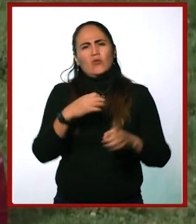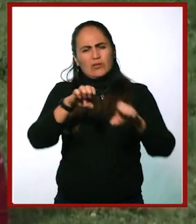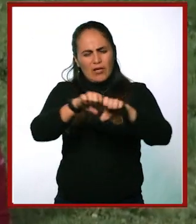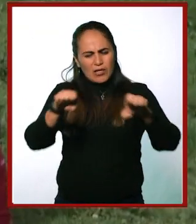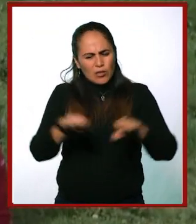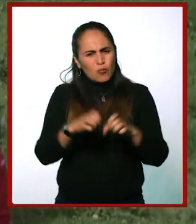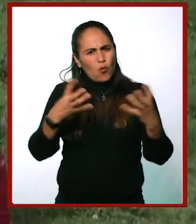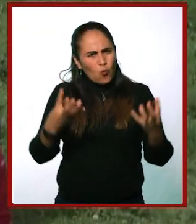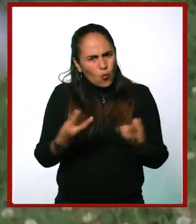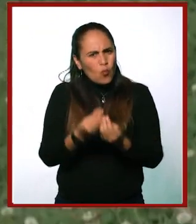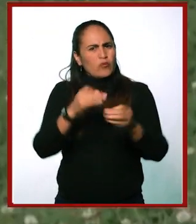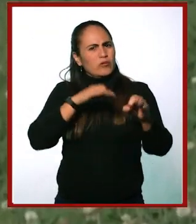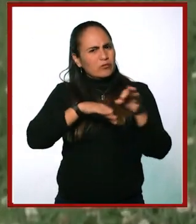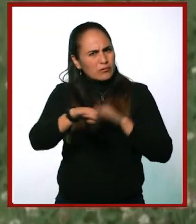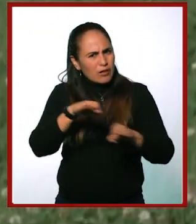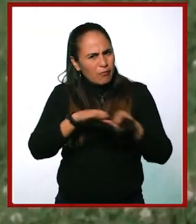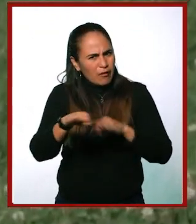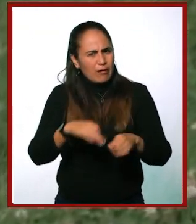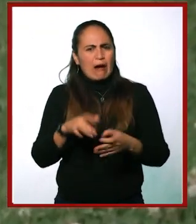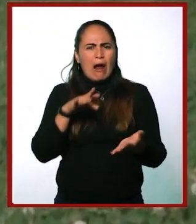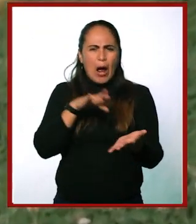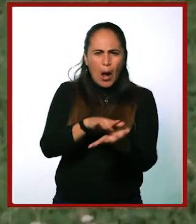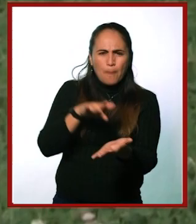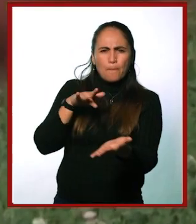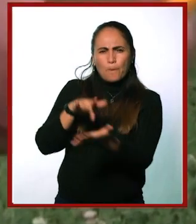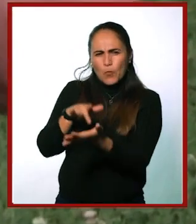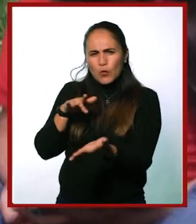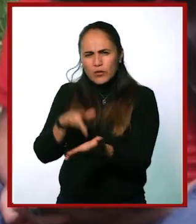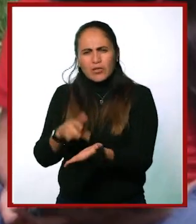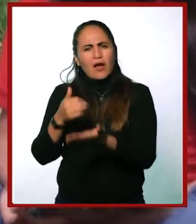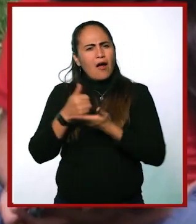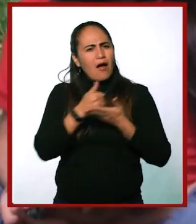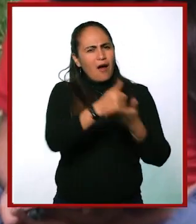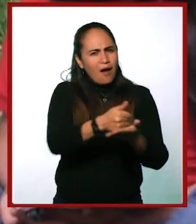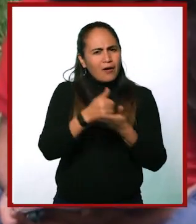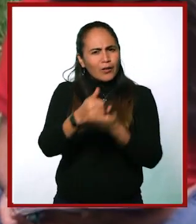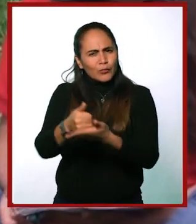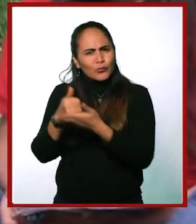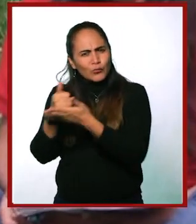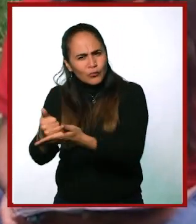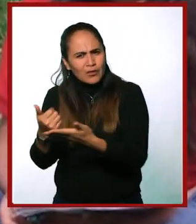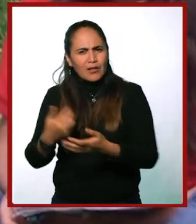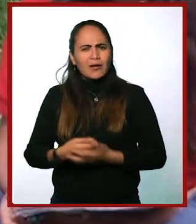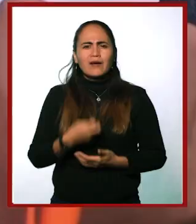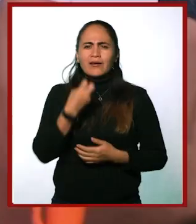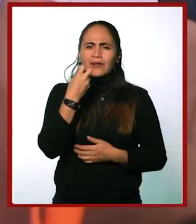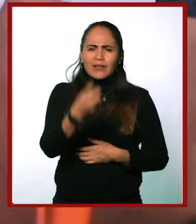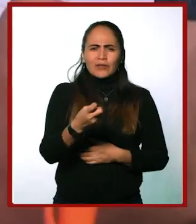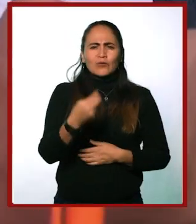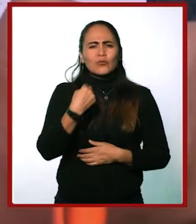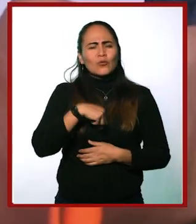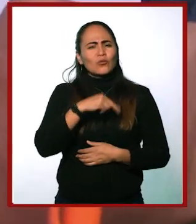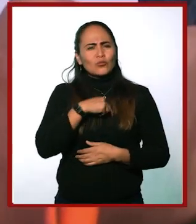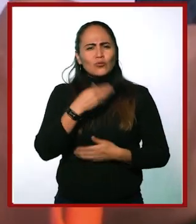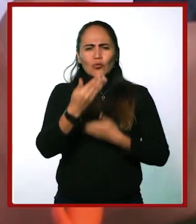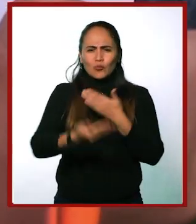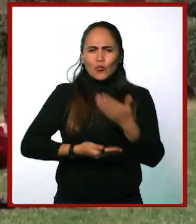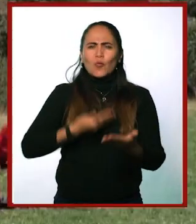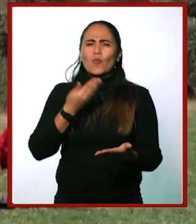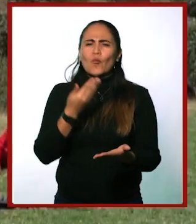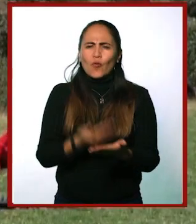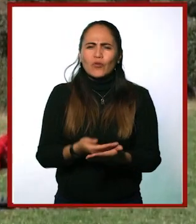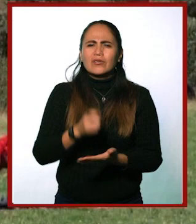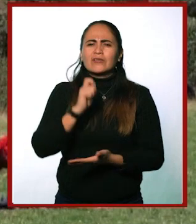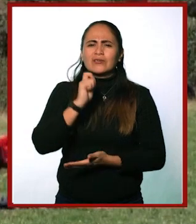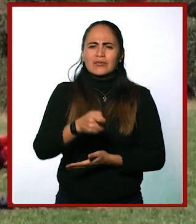trabajo en equipo, que sean solidarios, que vivan, que fortalecer lo que se llama y lo que nosotros estamos